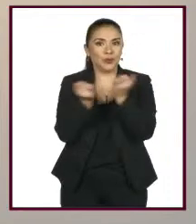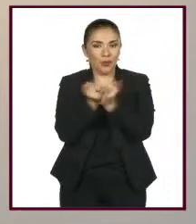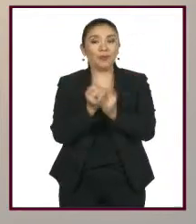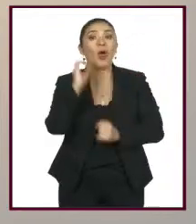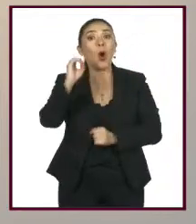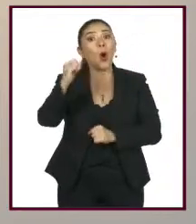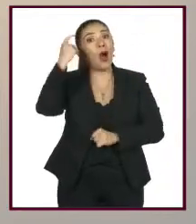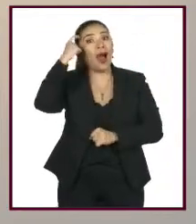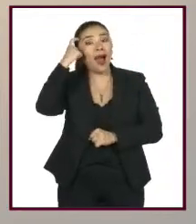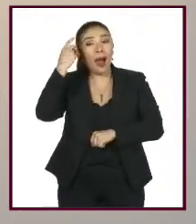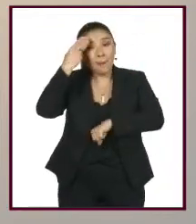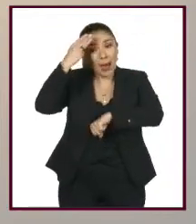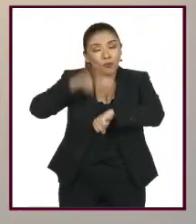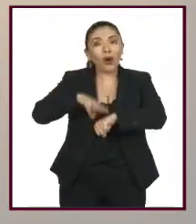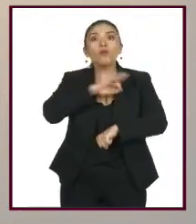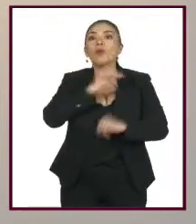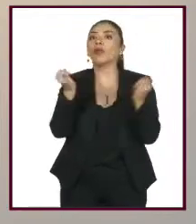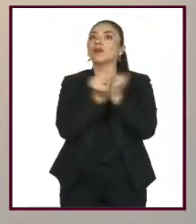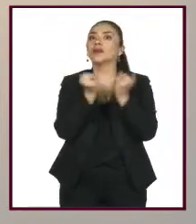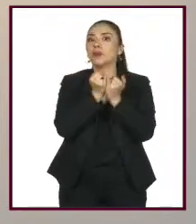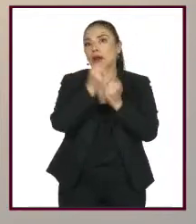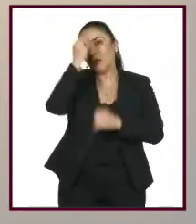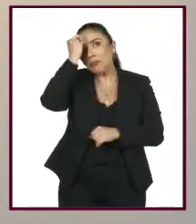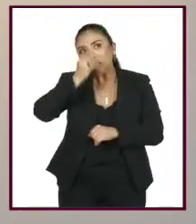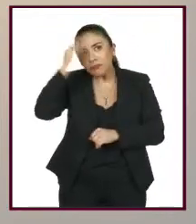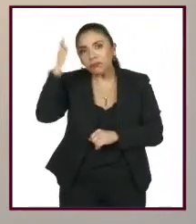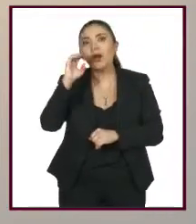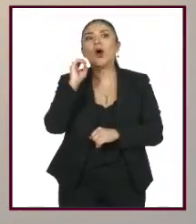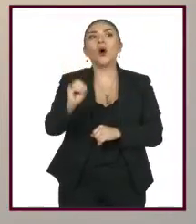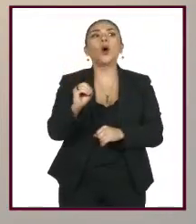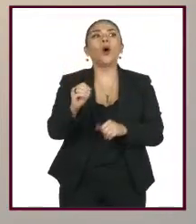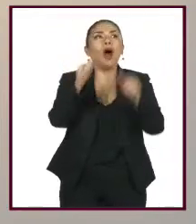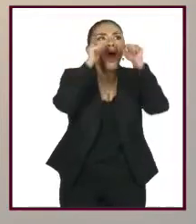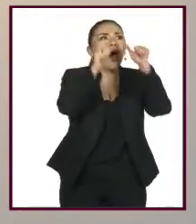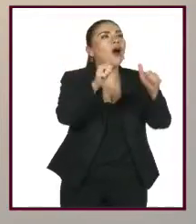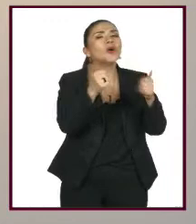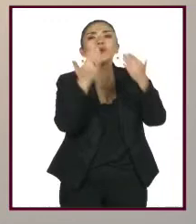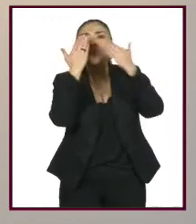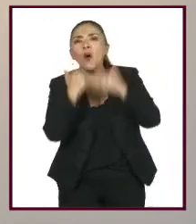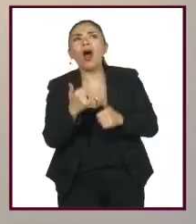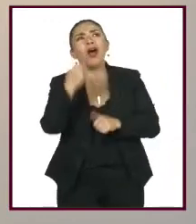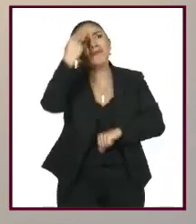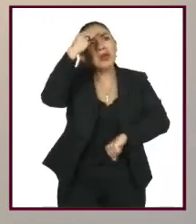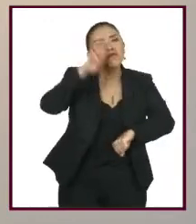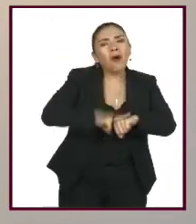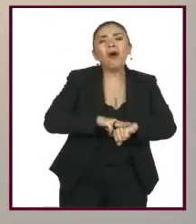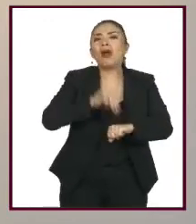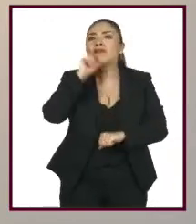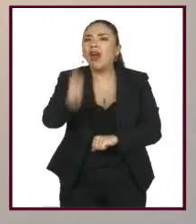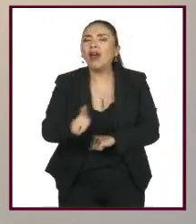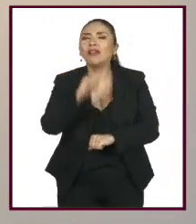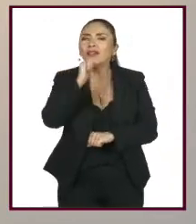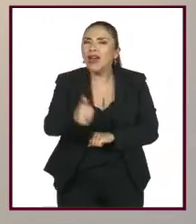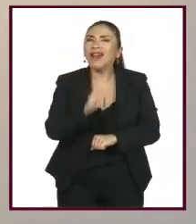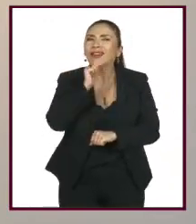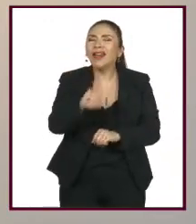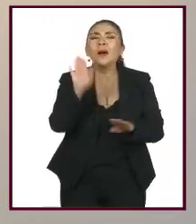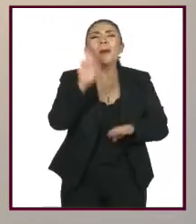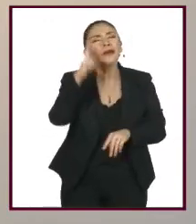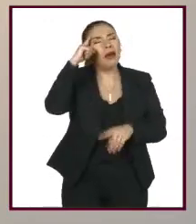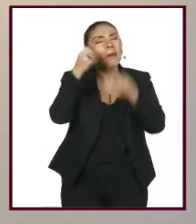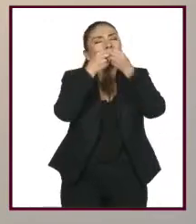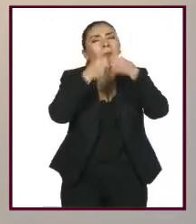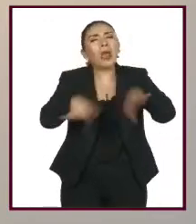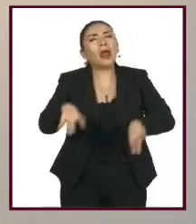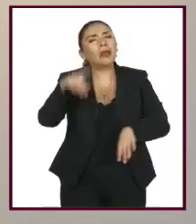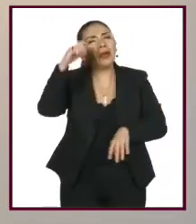nivel cognitivo se pueden presentar alteraciones, ¿no? Como alteraciones en la atención, en la concentración, en la memoria y en toda